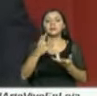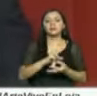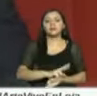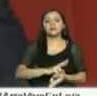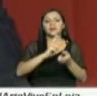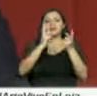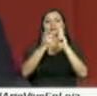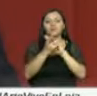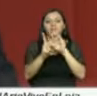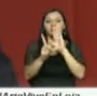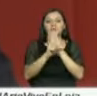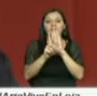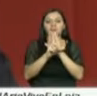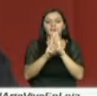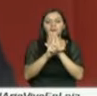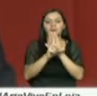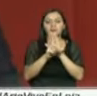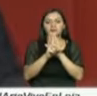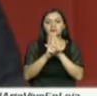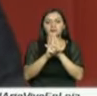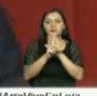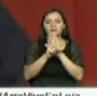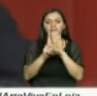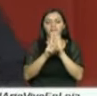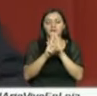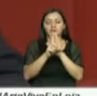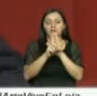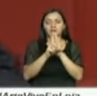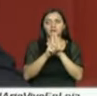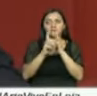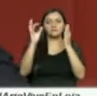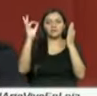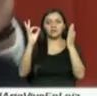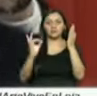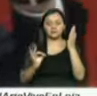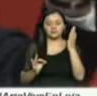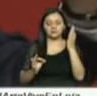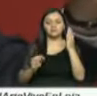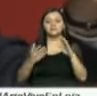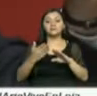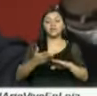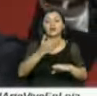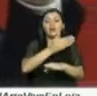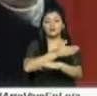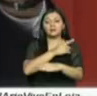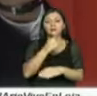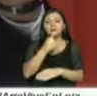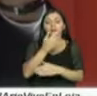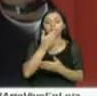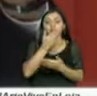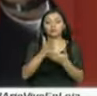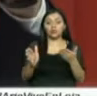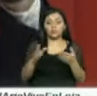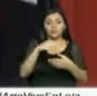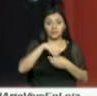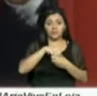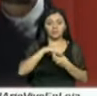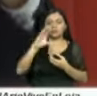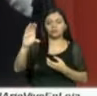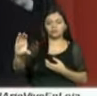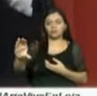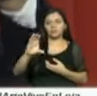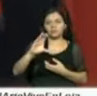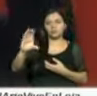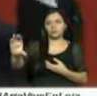reforma al Código Orgánico Monetario y Financiero. Es decir, antes solo los excedentes del fondo se utilizaban